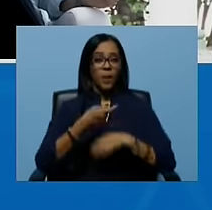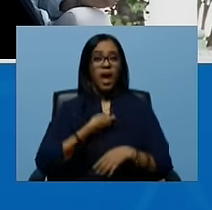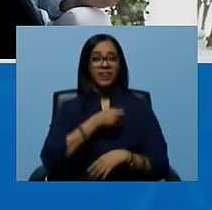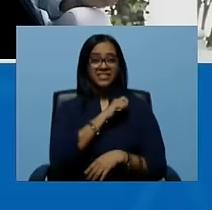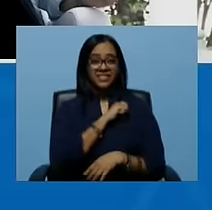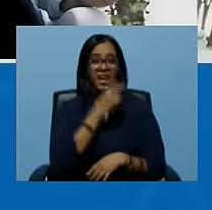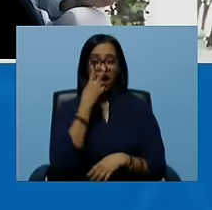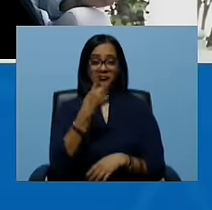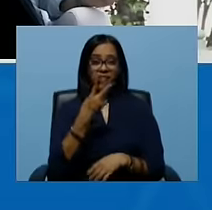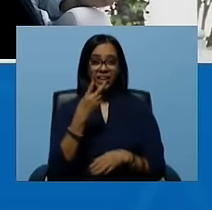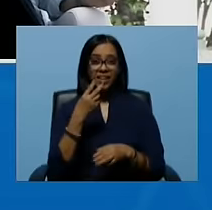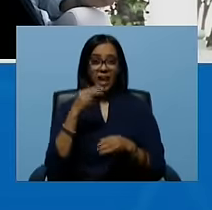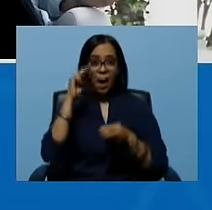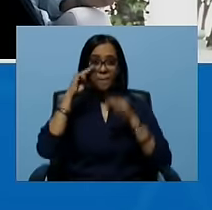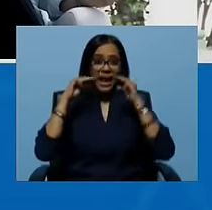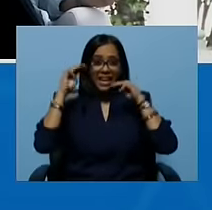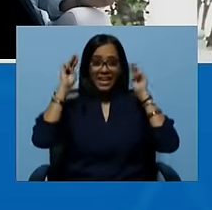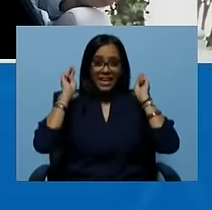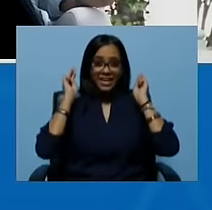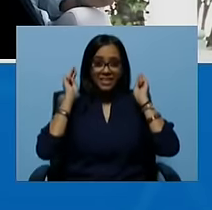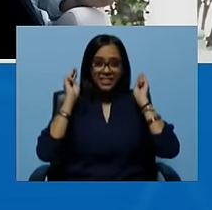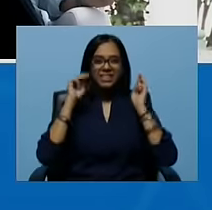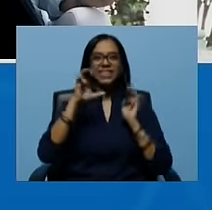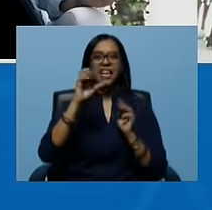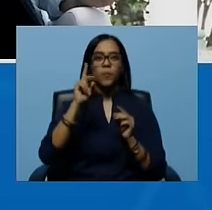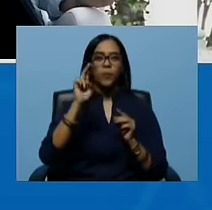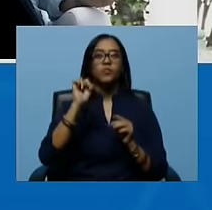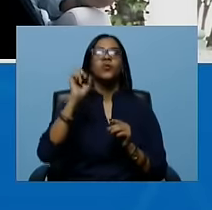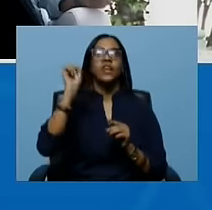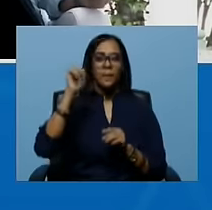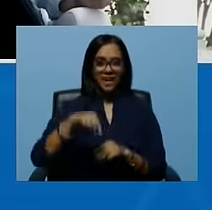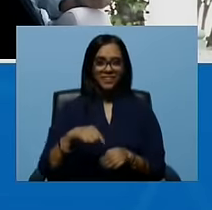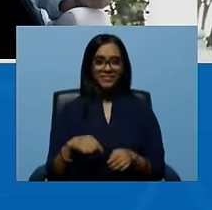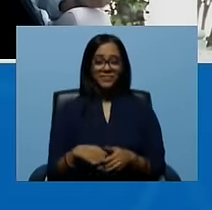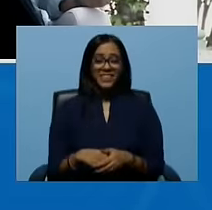a María y a Edmundo también.